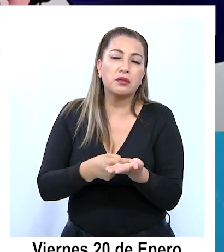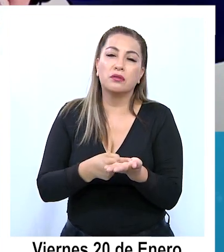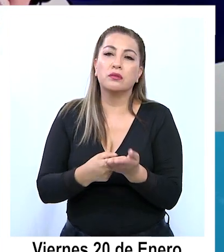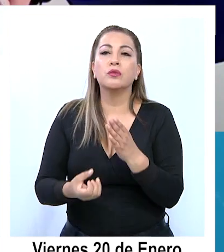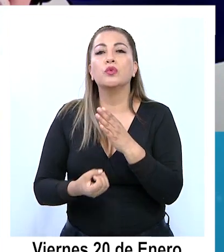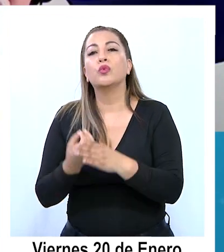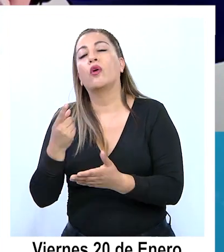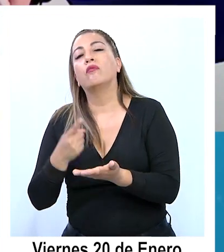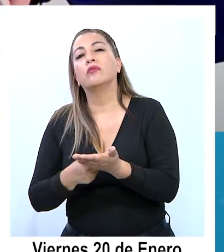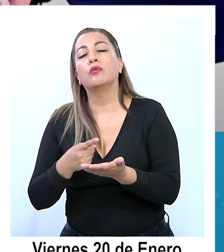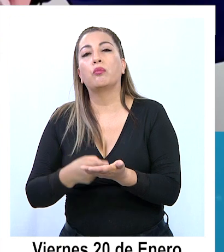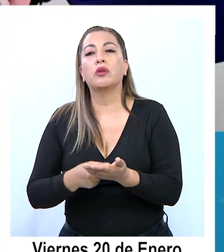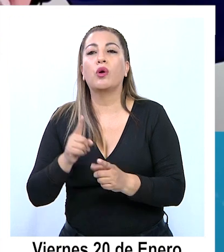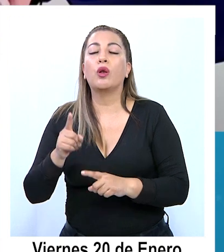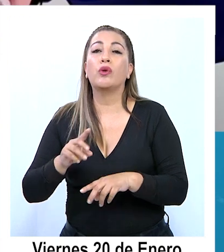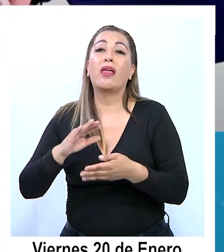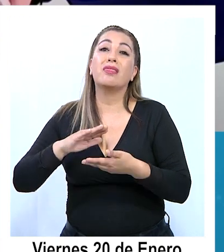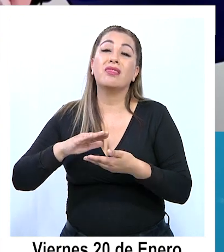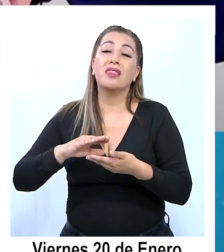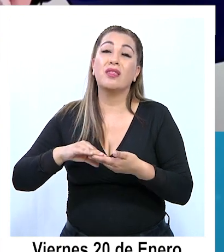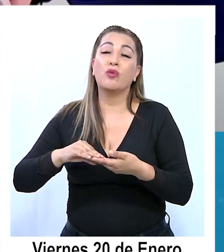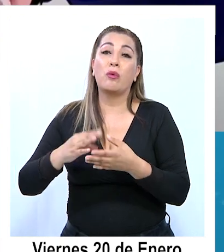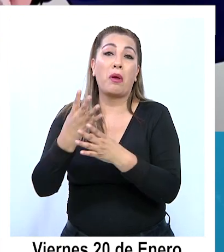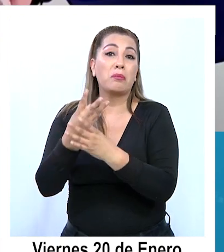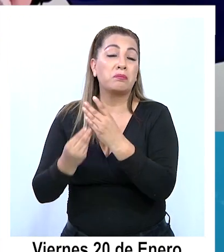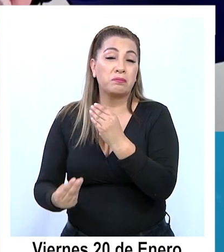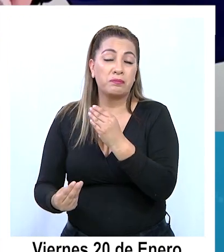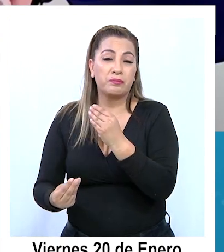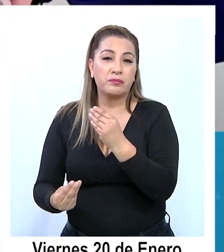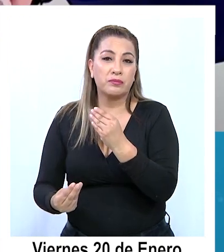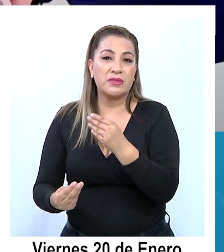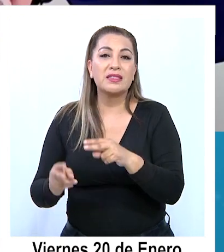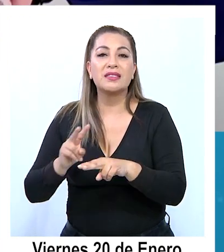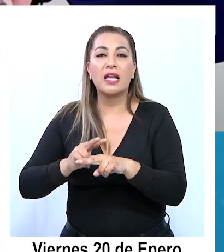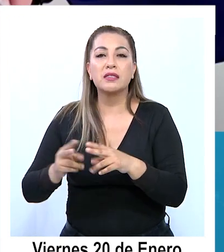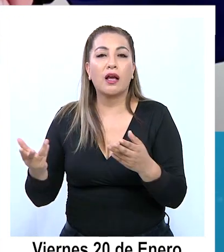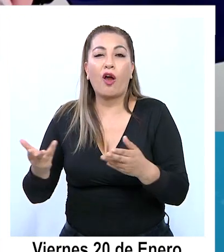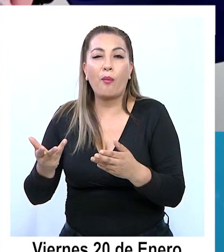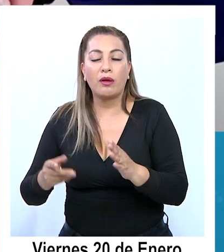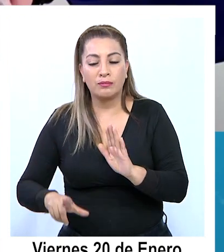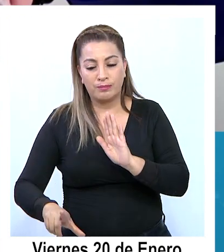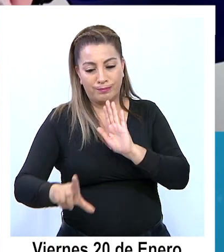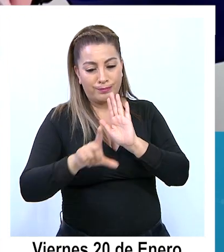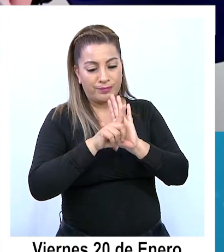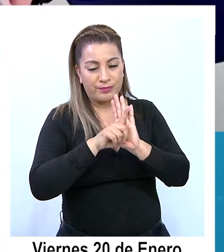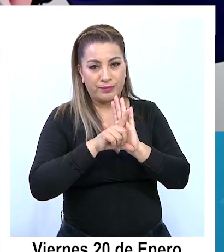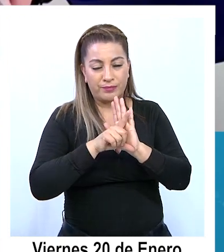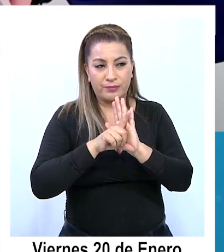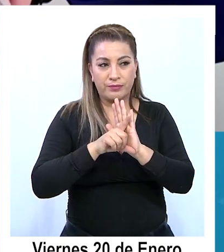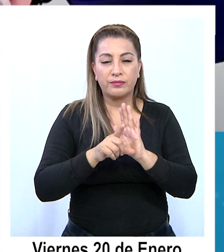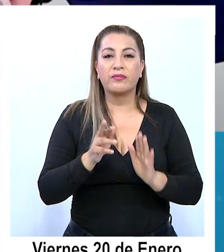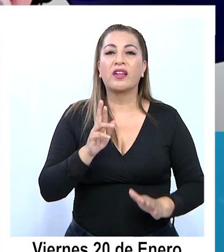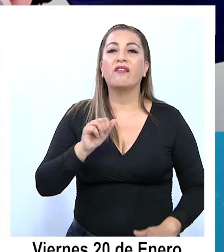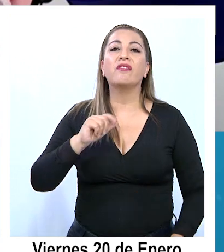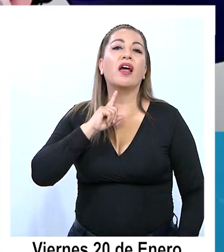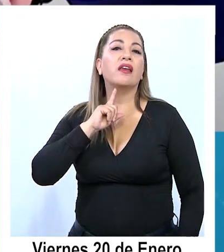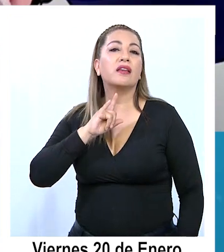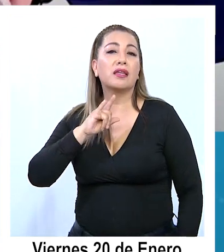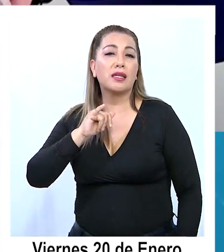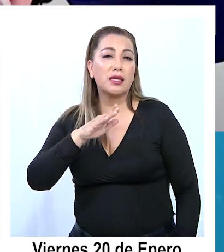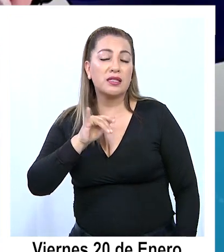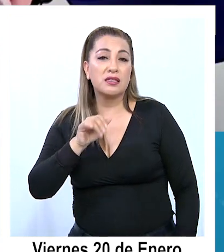nuevo impuesto, una condonación, una franquicia, se establece por ley. Las franquicias tributarias que tiene la zona